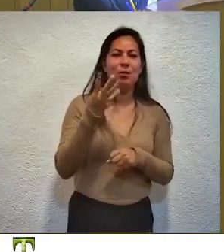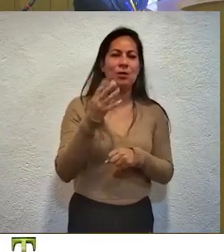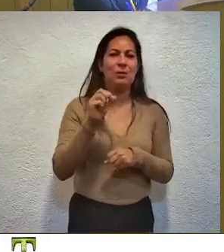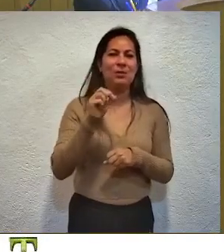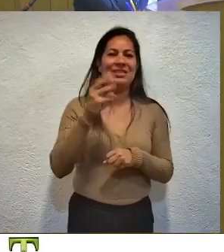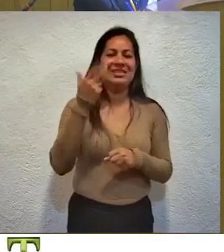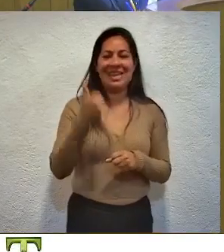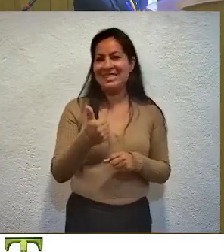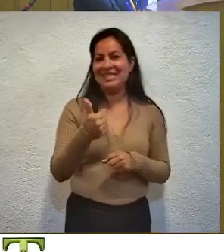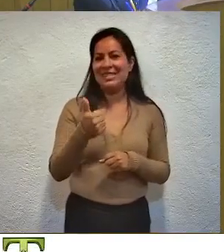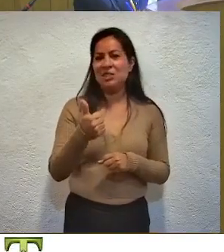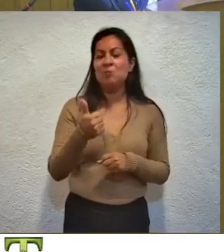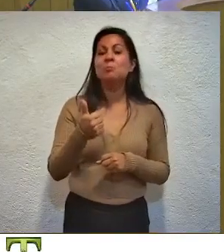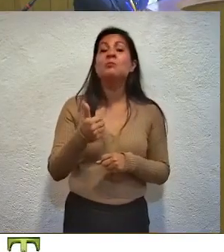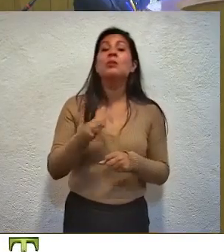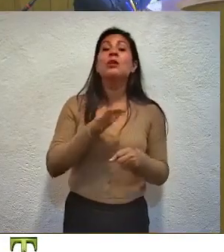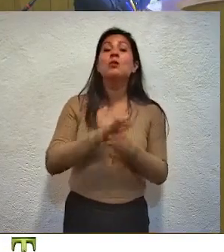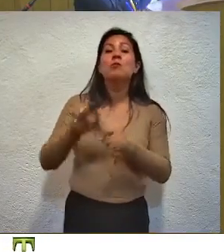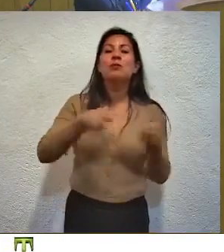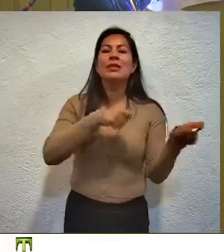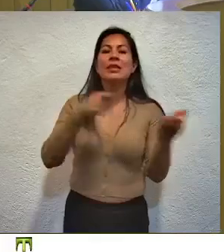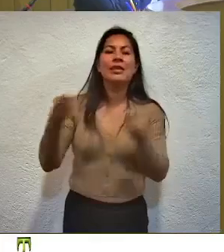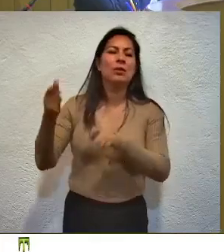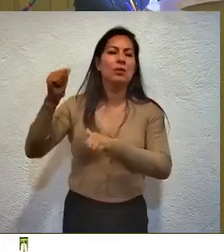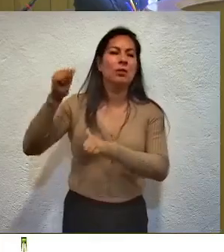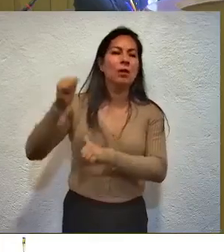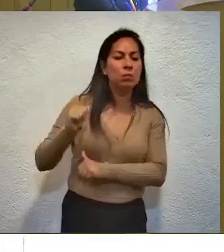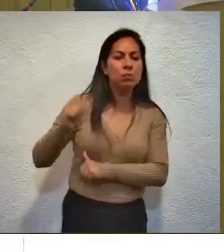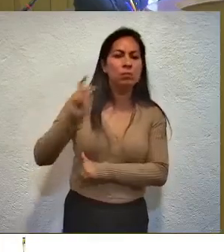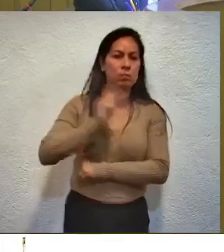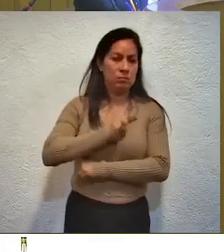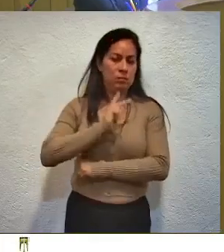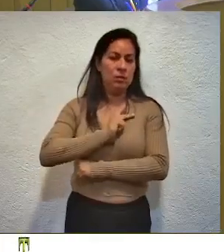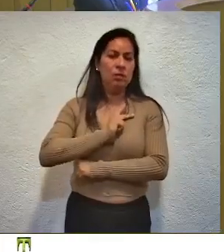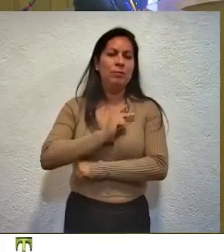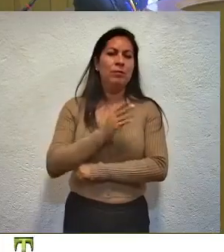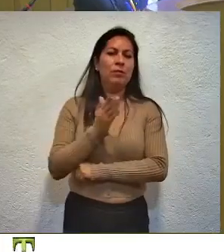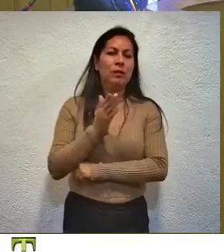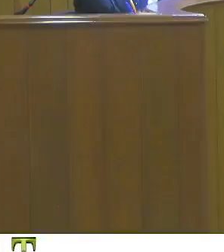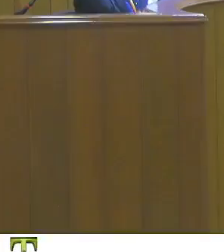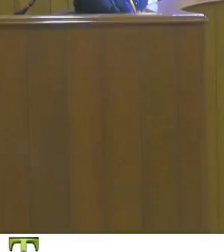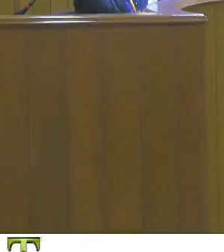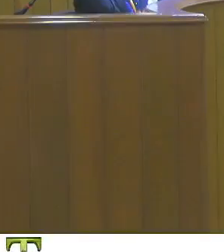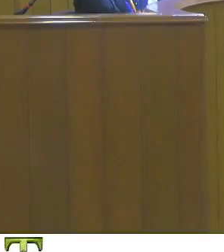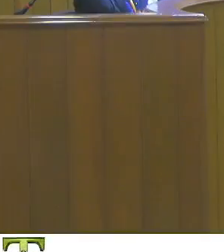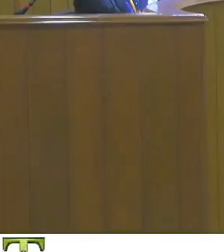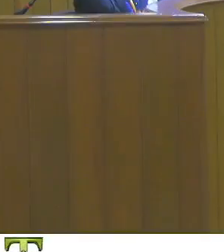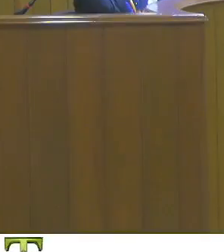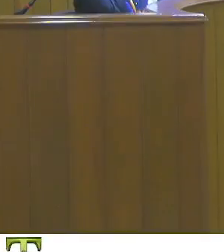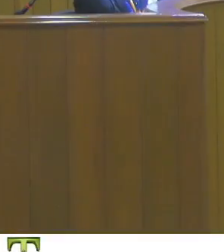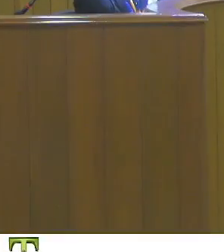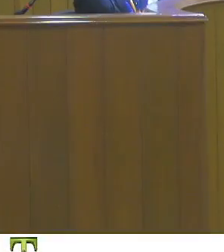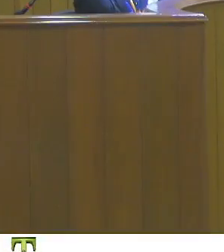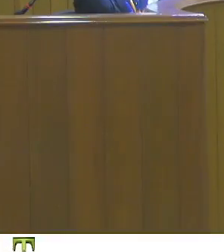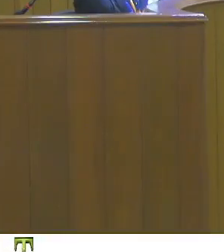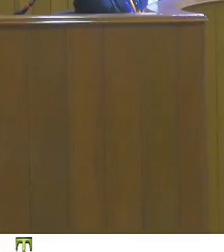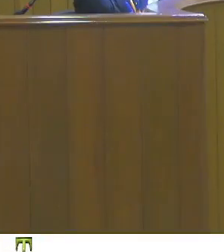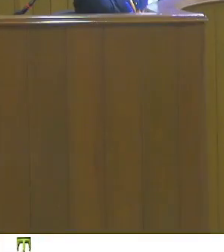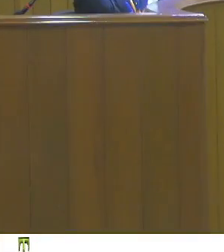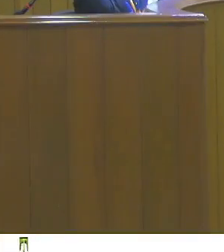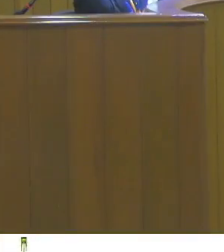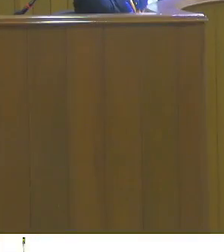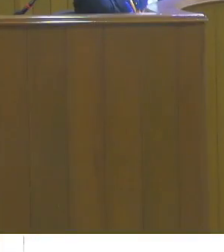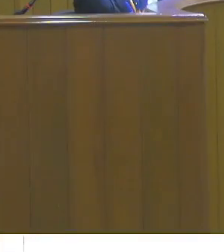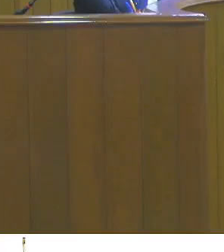diagonal 2026, el cual fue turnado a la ponencia a mi cargo, por lo tanto le solicito, secretario, nos apoye con la